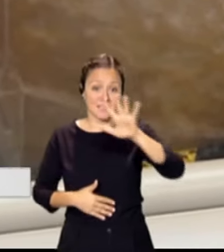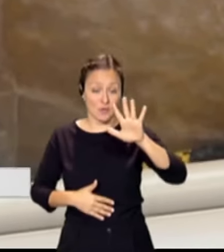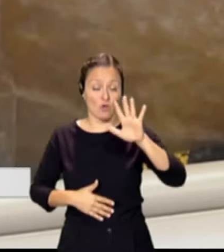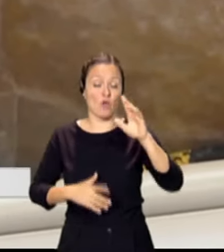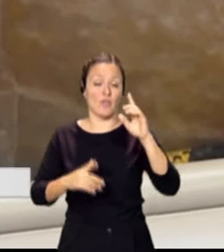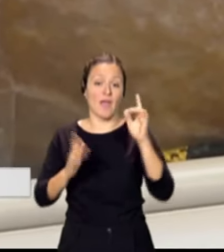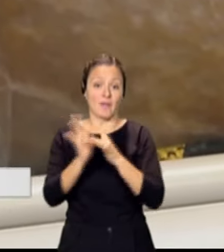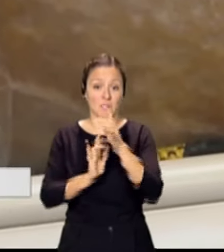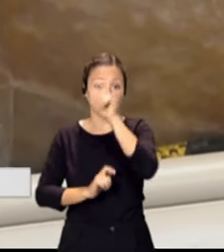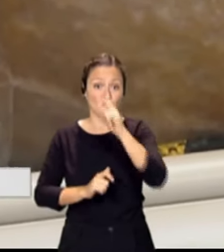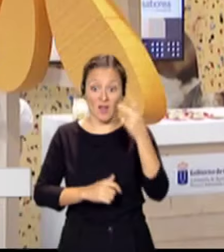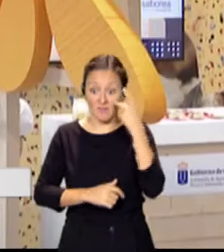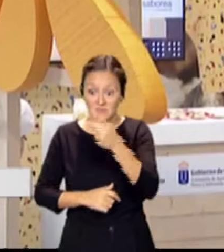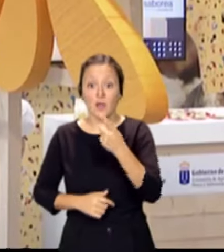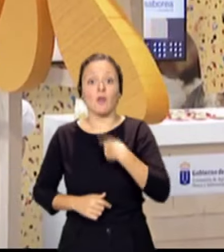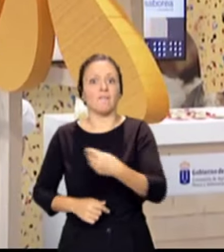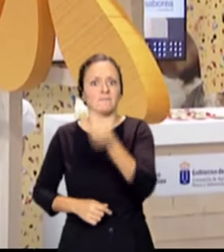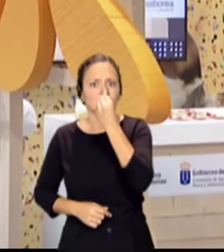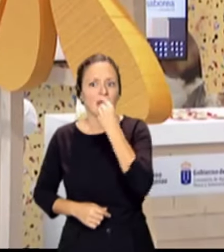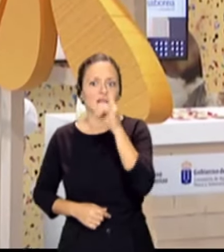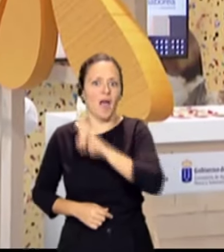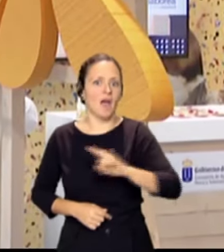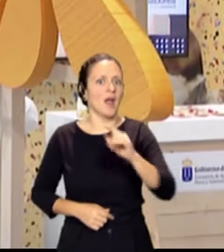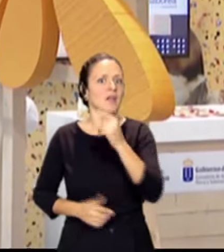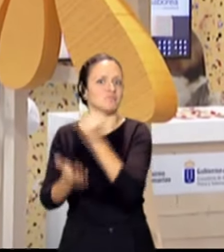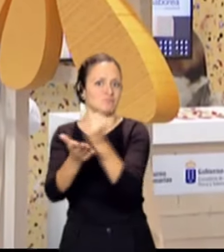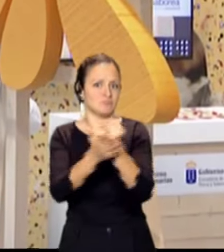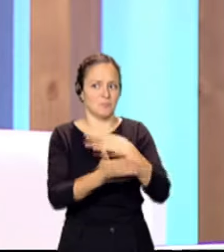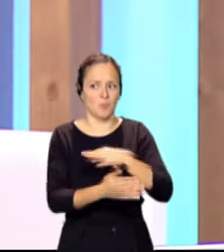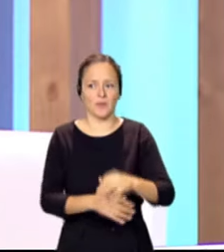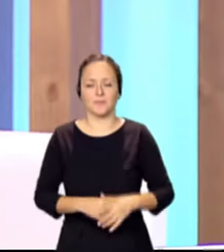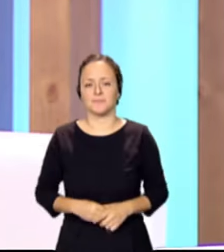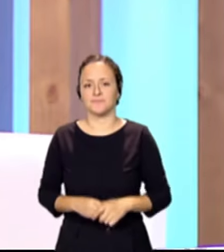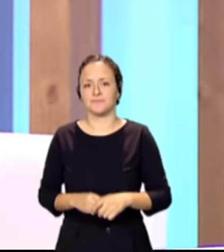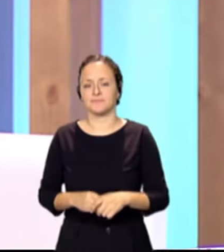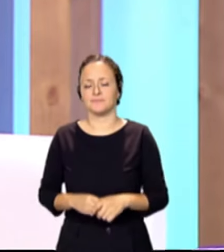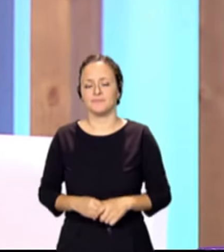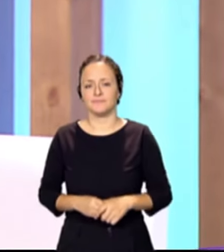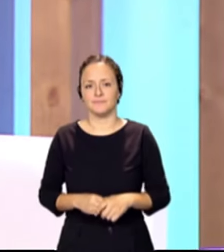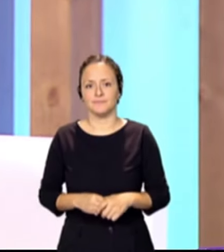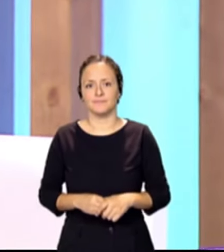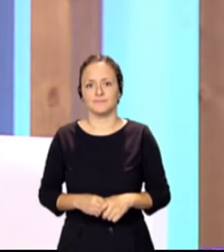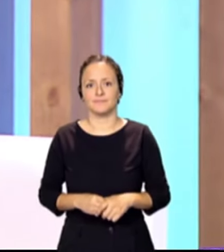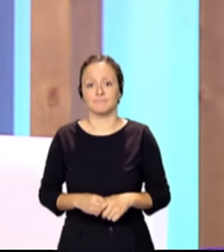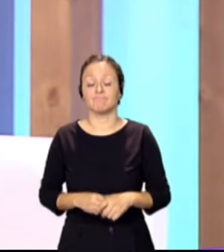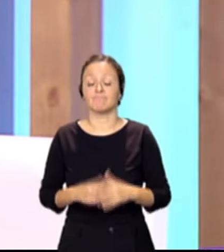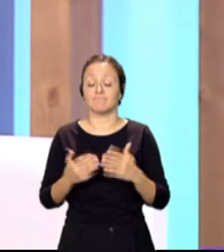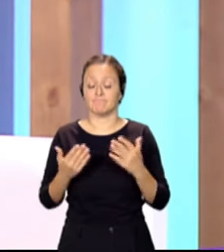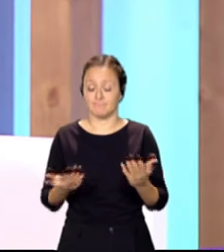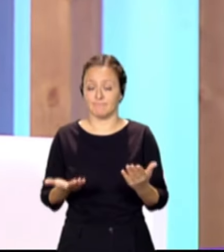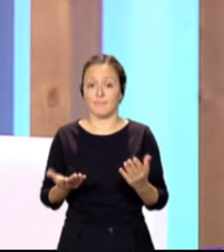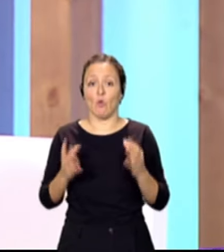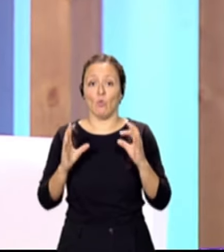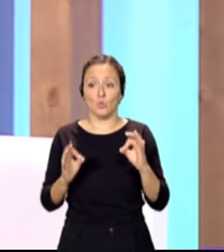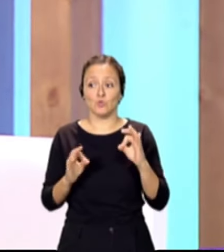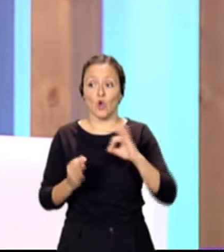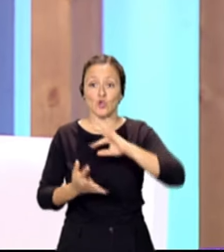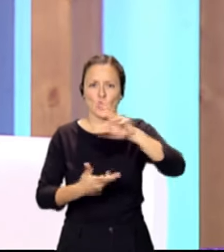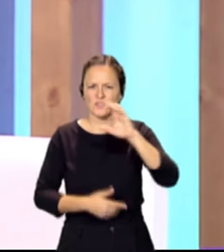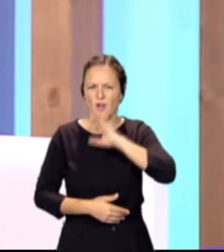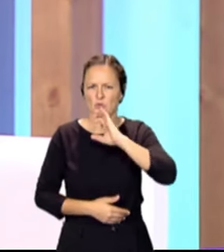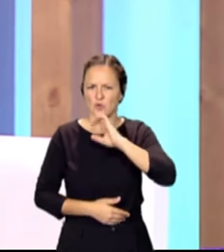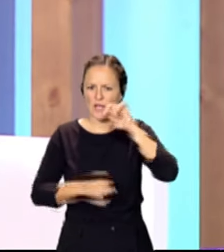disfrutar de las riquezas de los productos canarios plátano también pero para ello y precisamente comenzamos con nuestras noticias curiosas